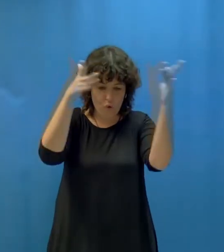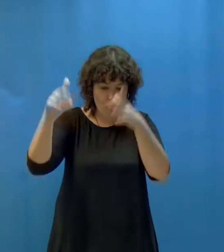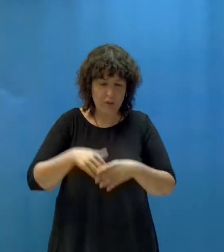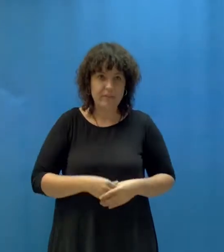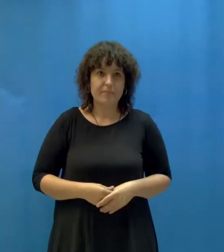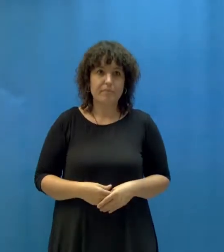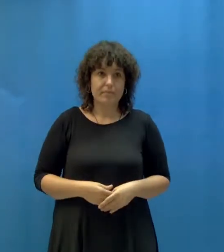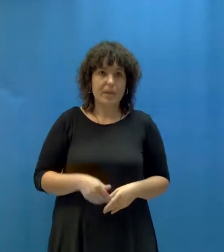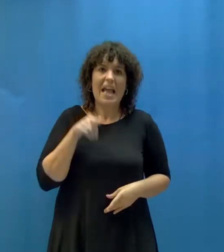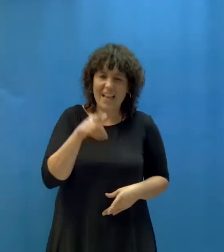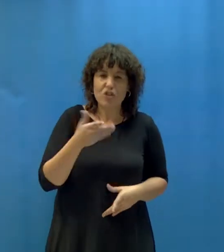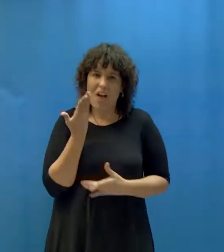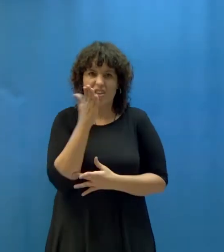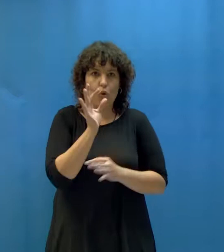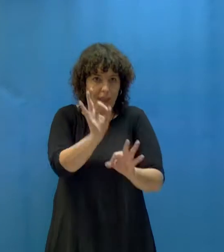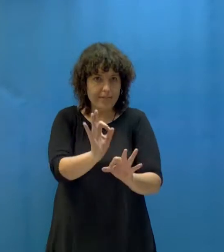Esa es la actitud.